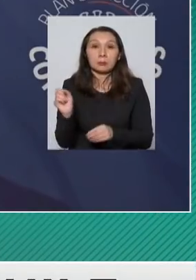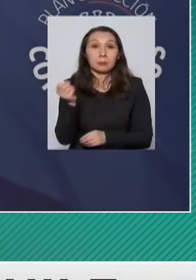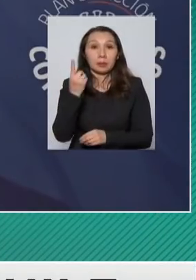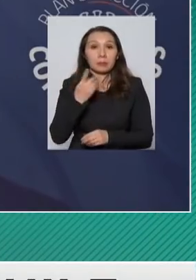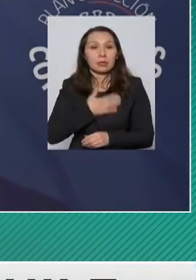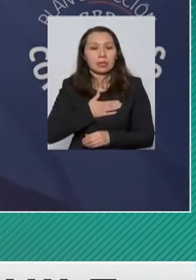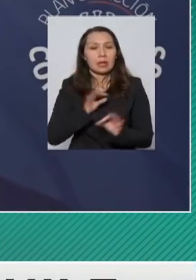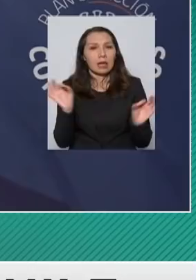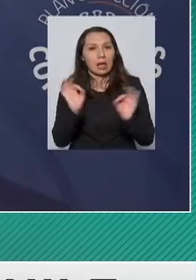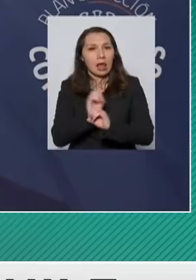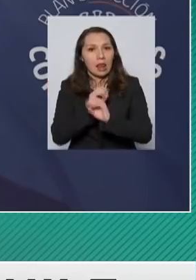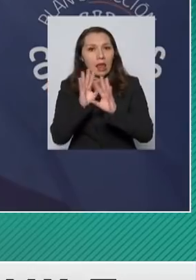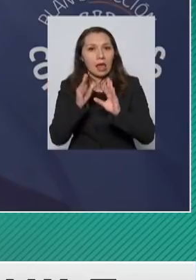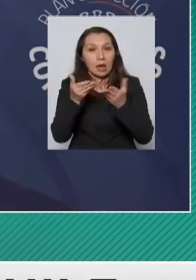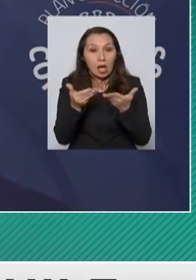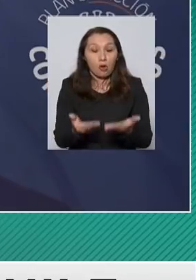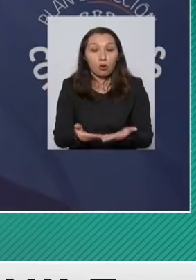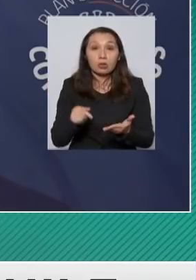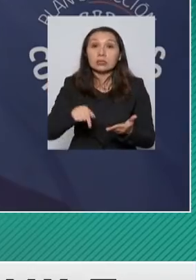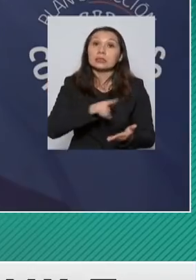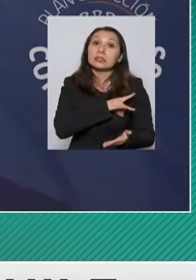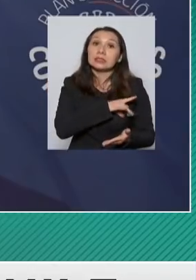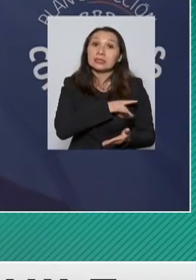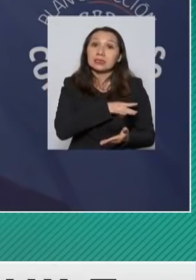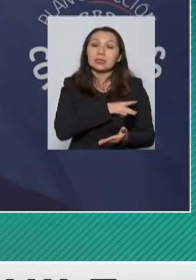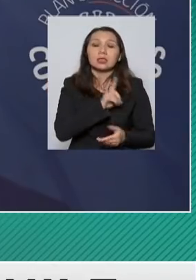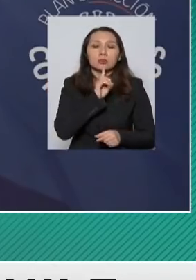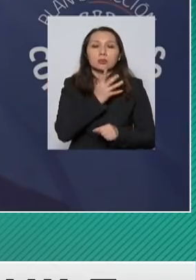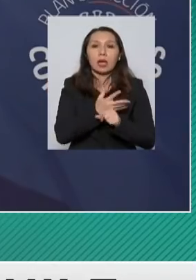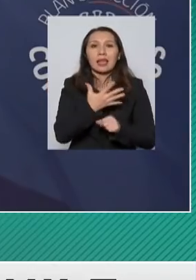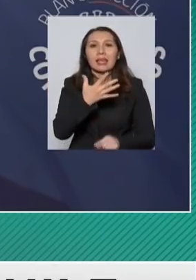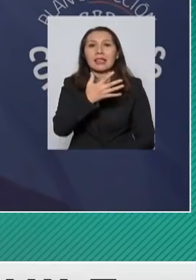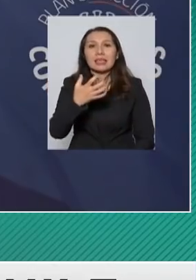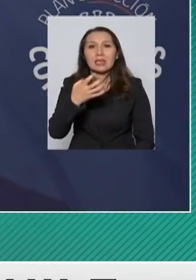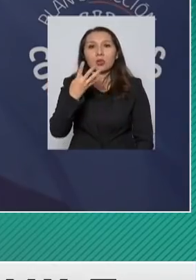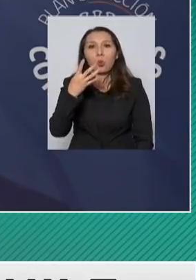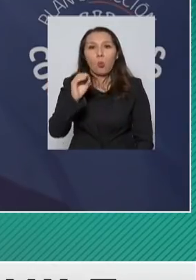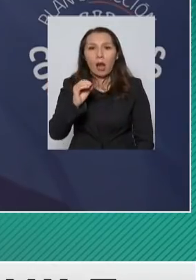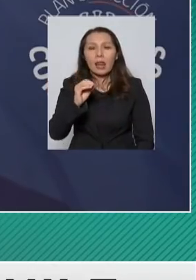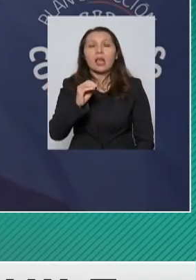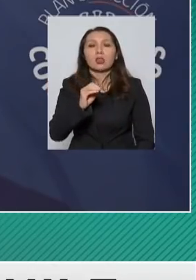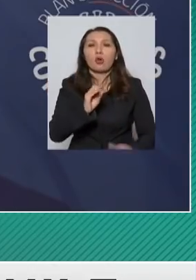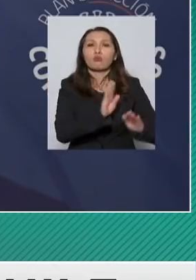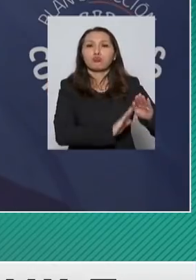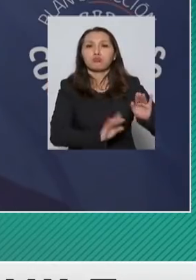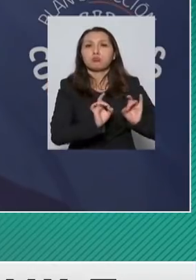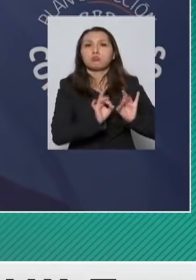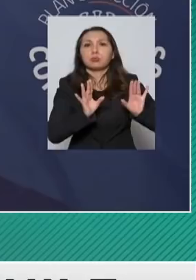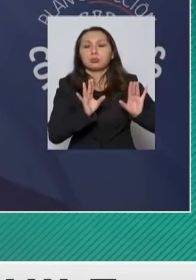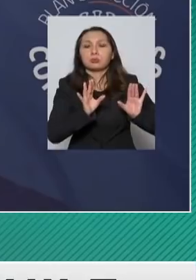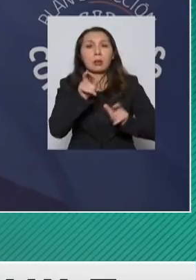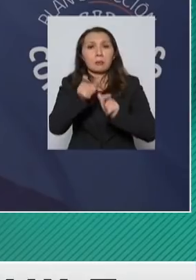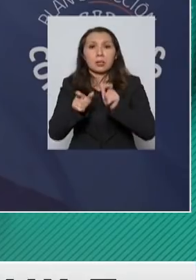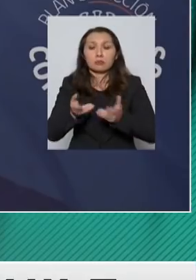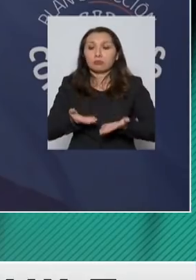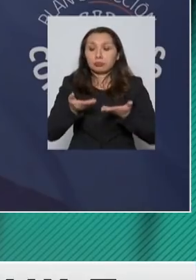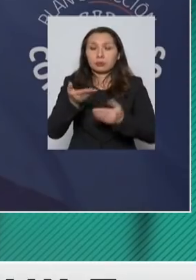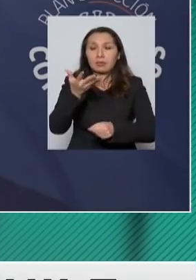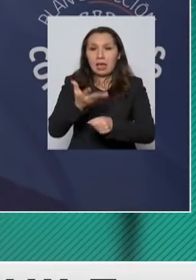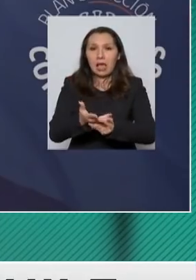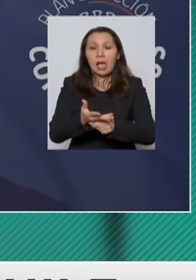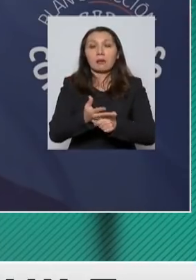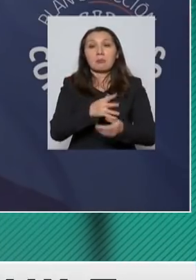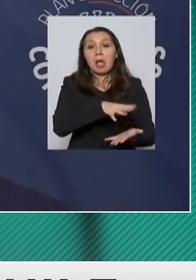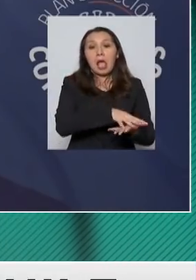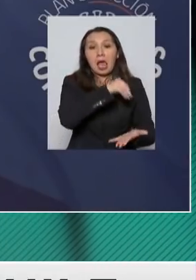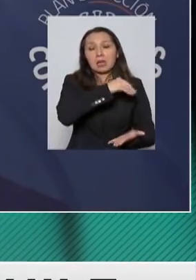que quiero aclarar es que hoy día acá en Chile tenemos 540 ventiladores disponibles para cualquier ciudadano que lo requiera, desde